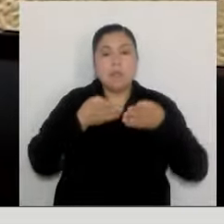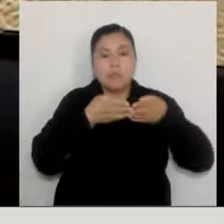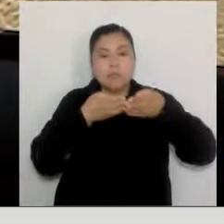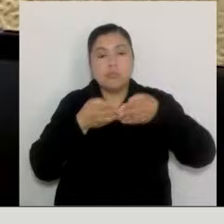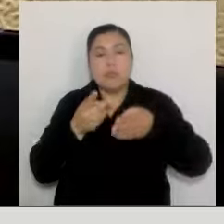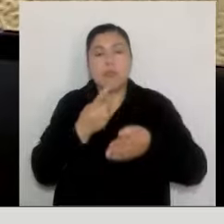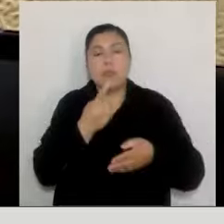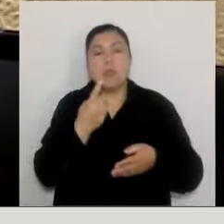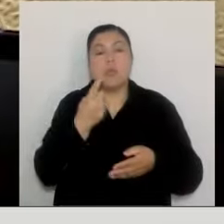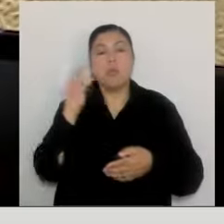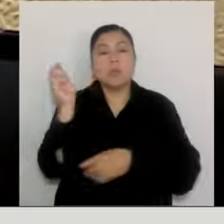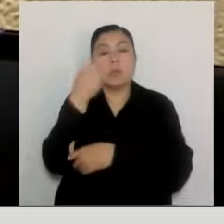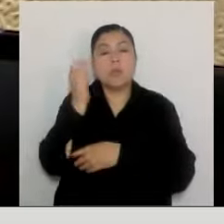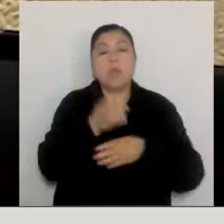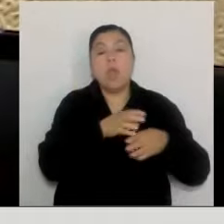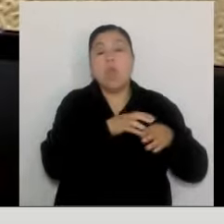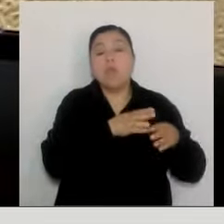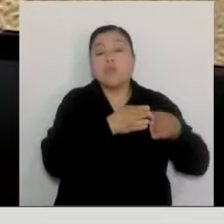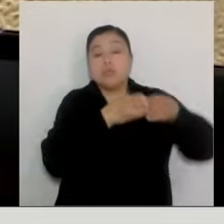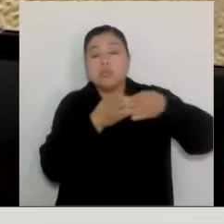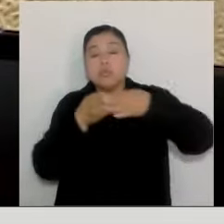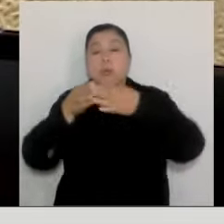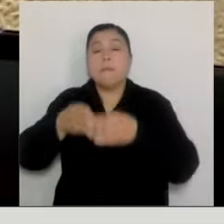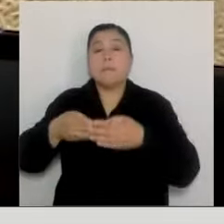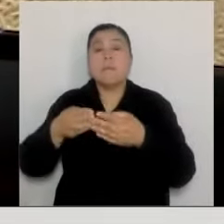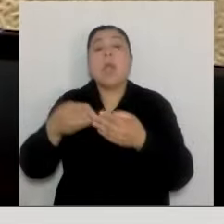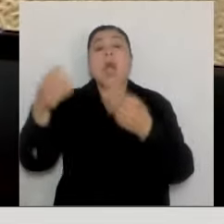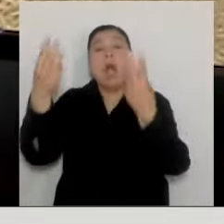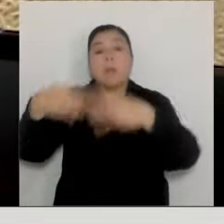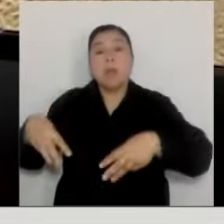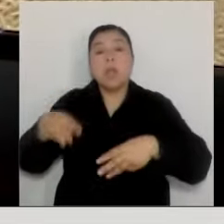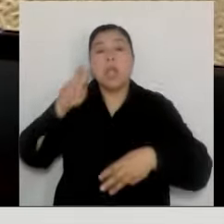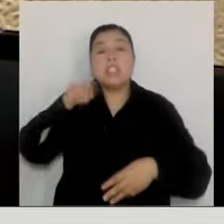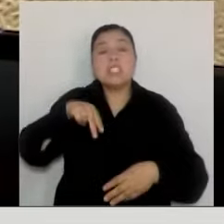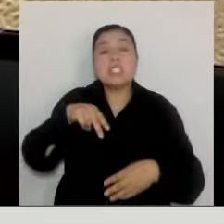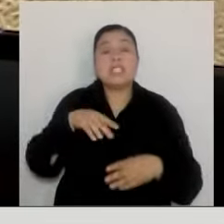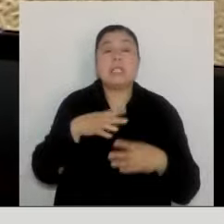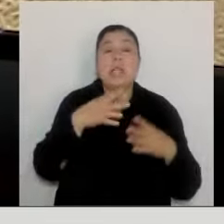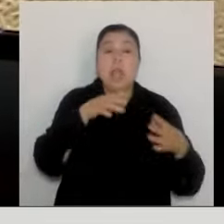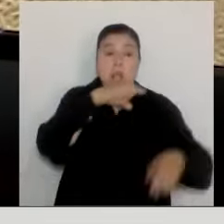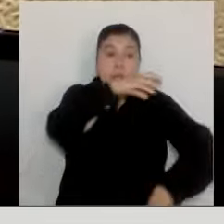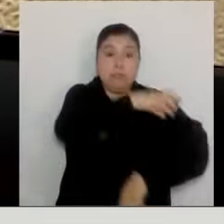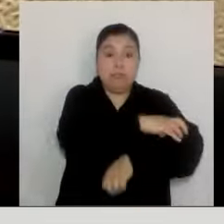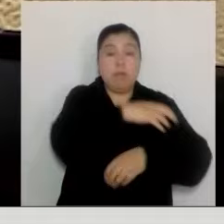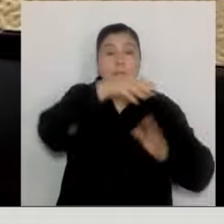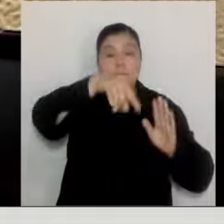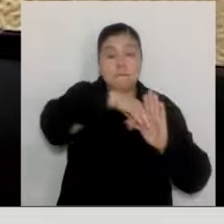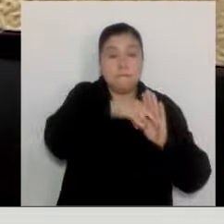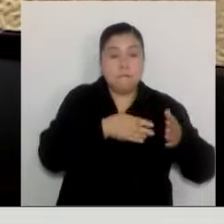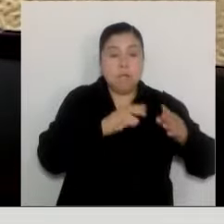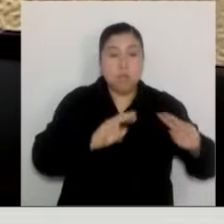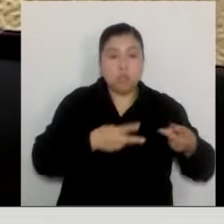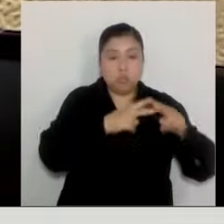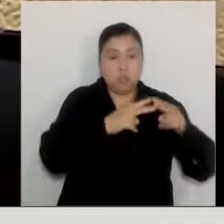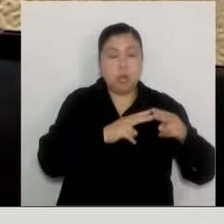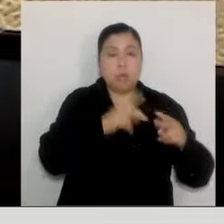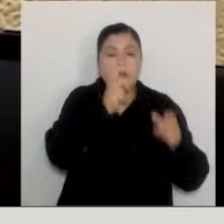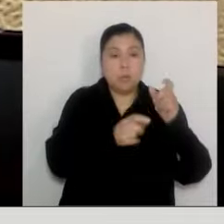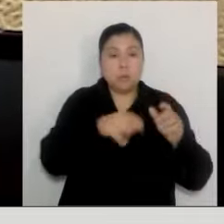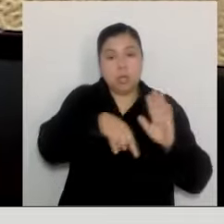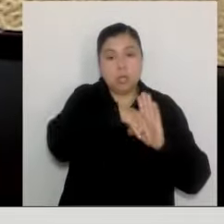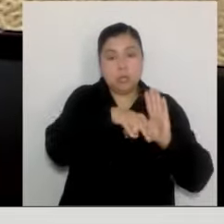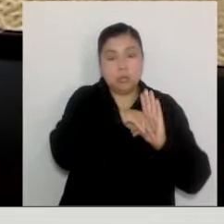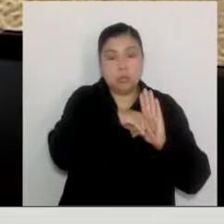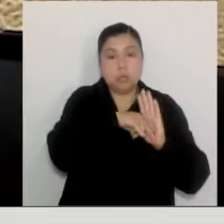Septiembre su llegada Magallanes sin la proeza chilota de esta Goleta construida por chilotes en pleno